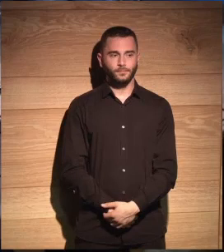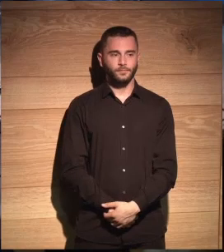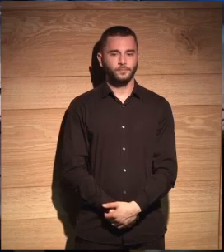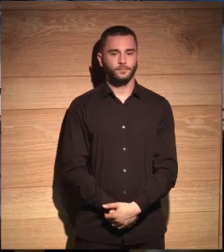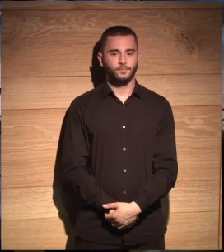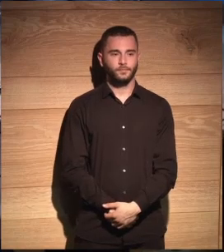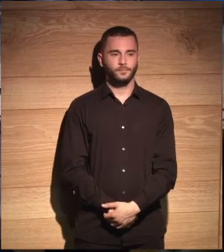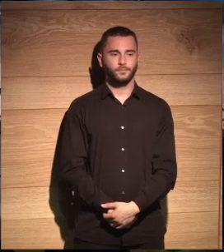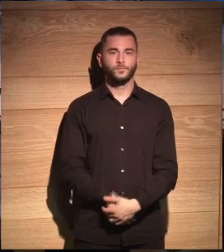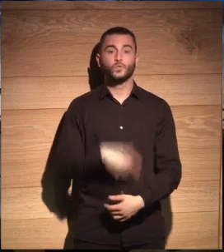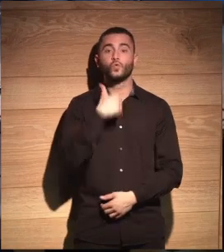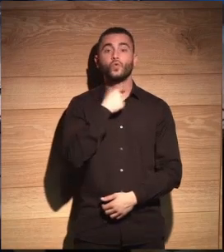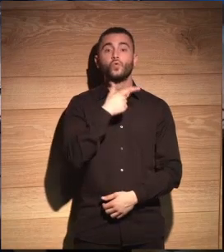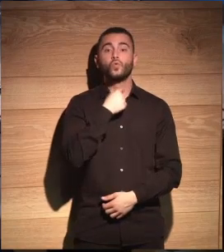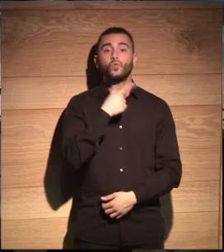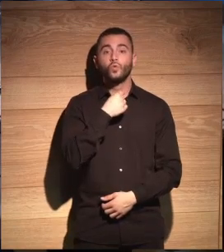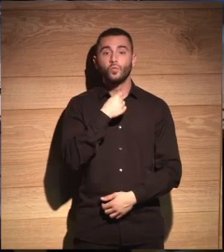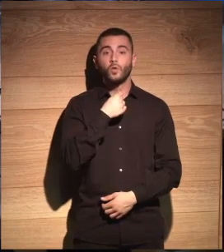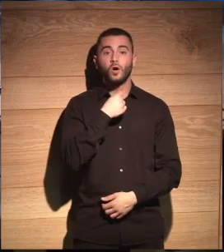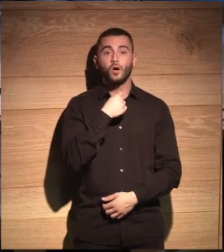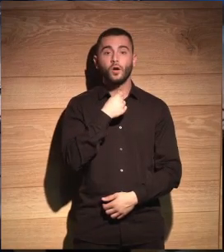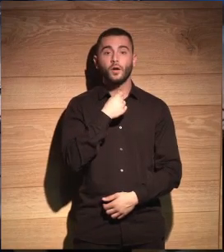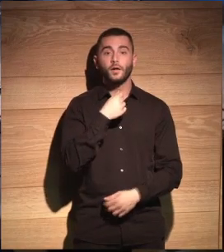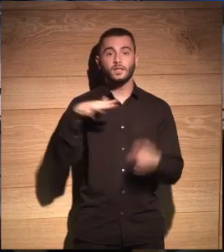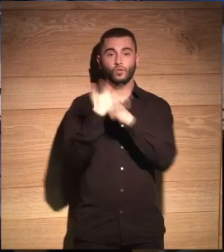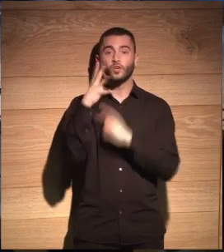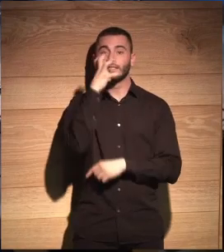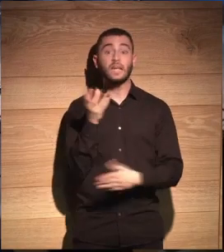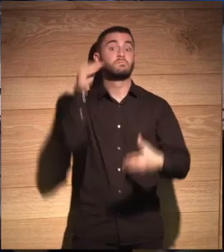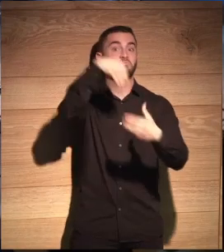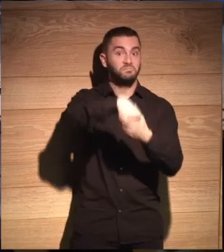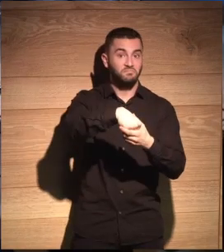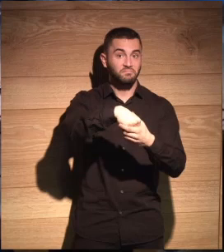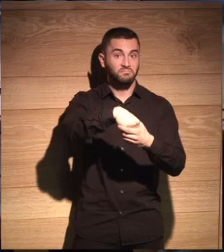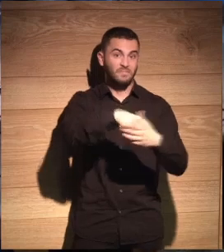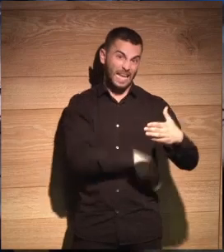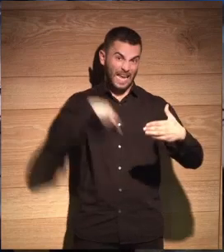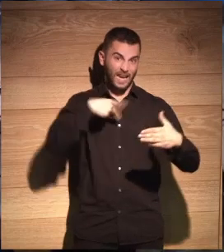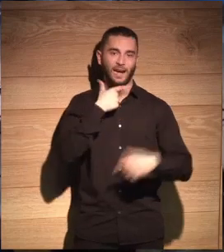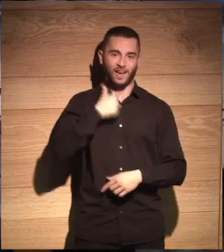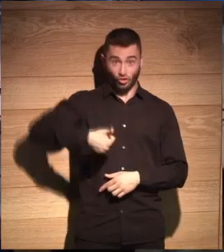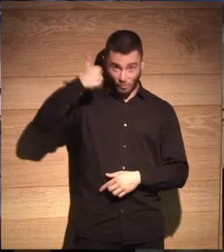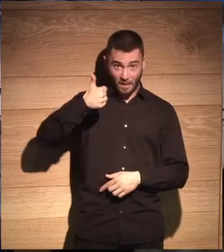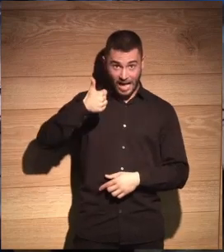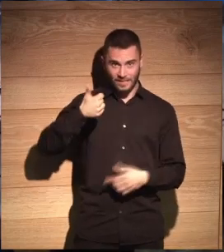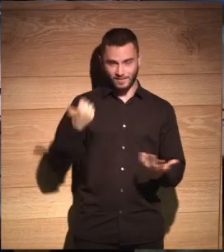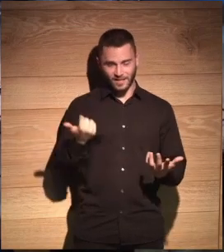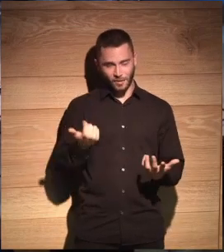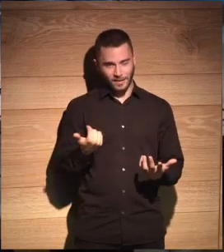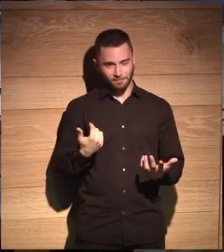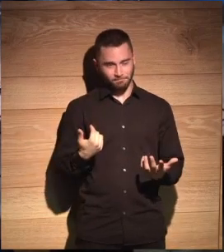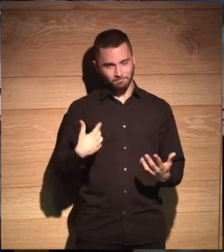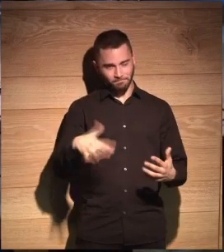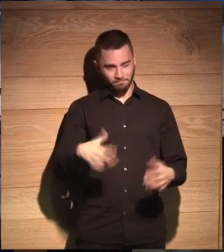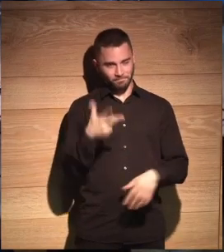muy metido en momentos muy serios también, que por lo general hace más gracia todavía. Y bueno, con mucha chispa.